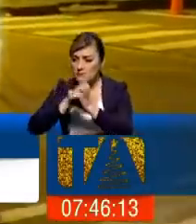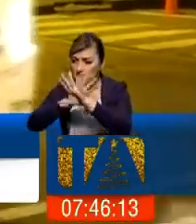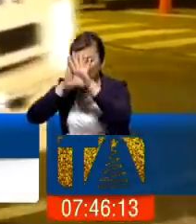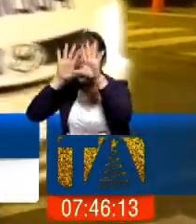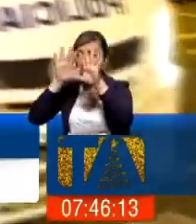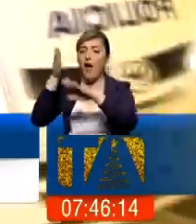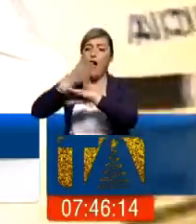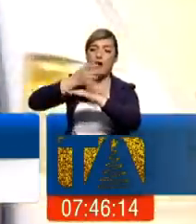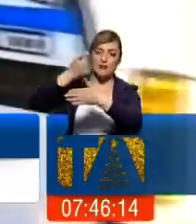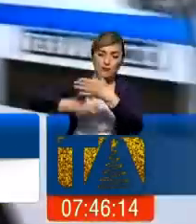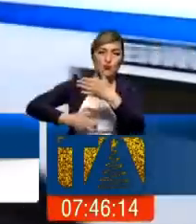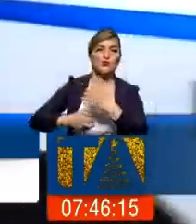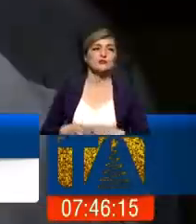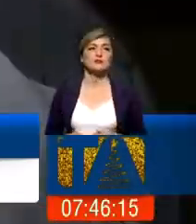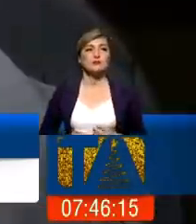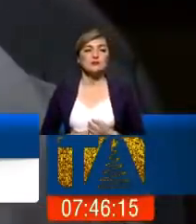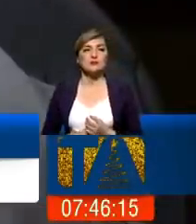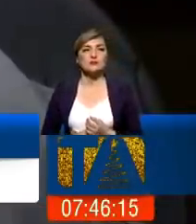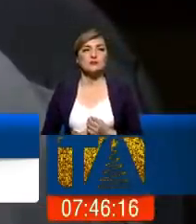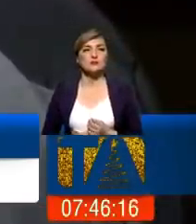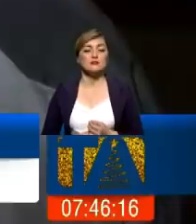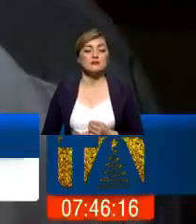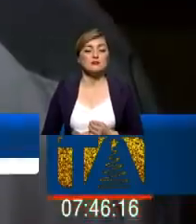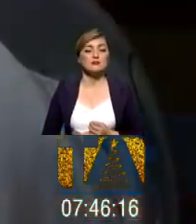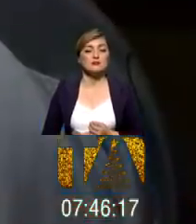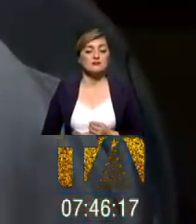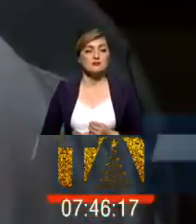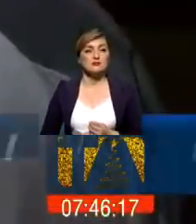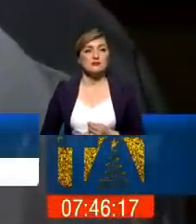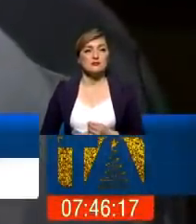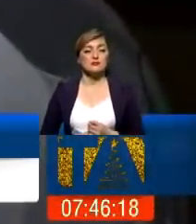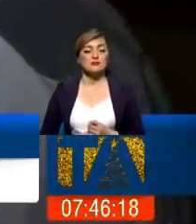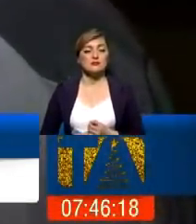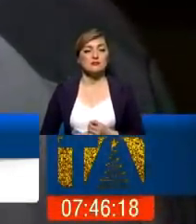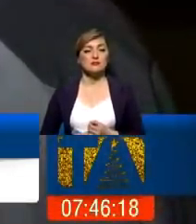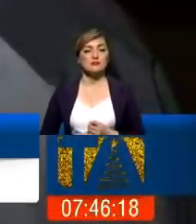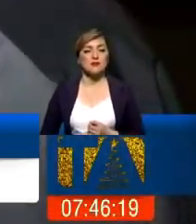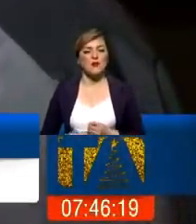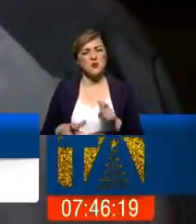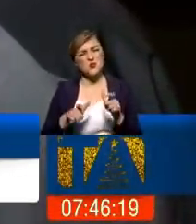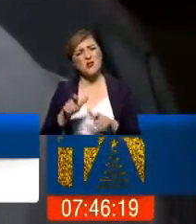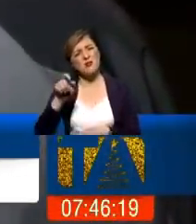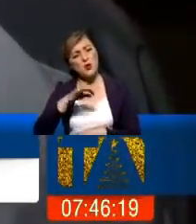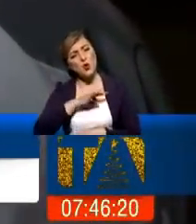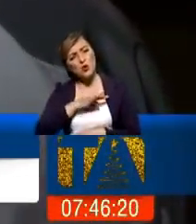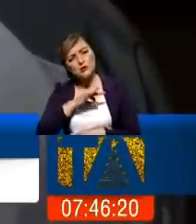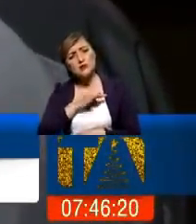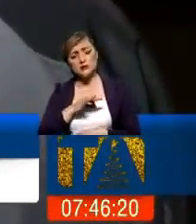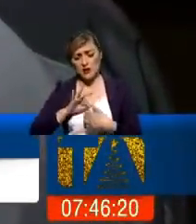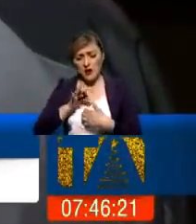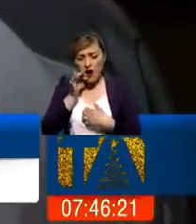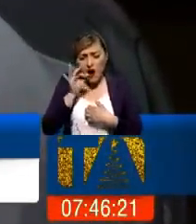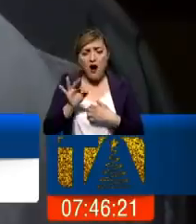antes de sancionar a los infractores. Concientizar de que la pandemia está vigente y